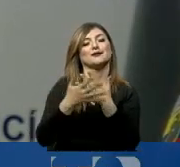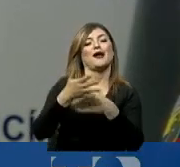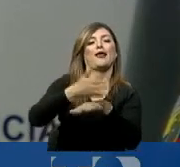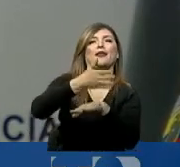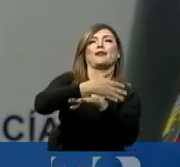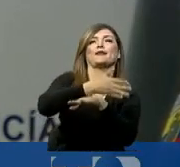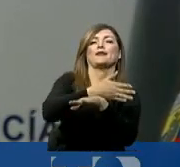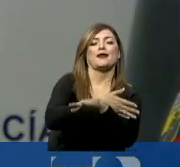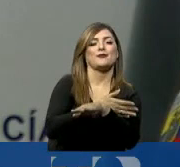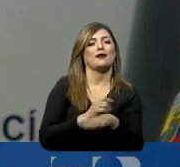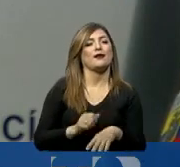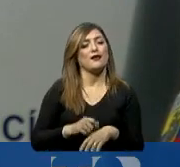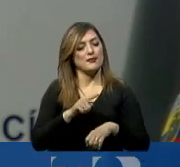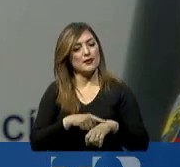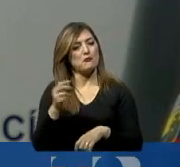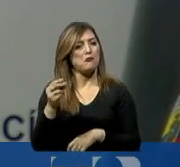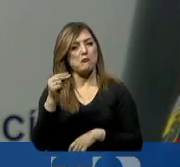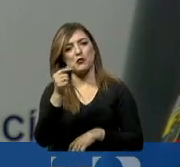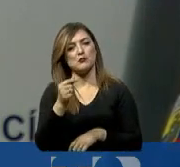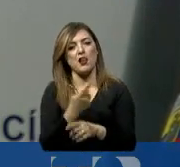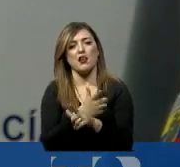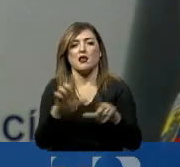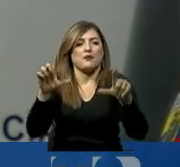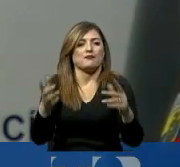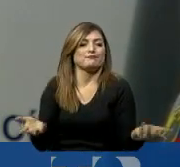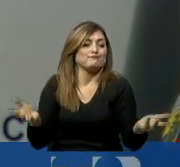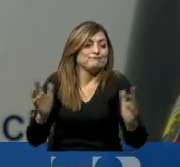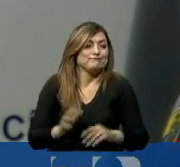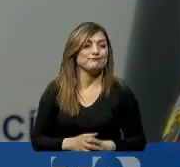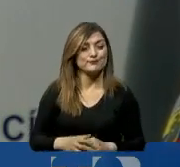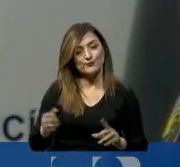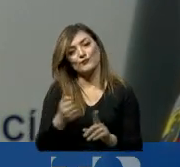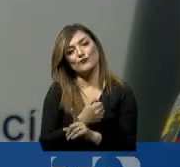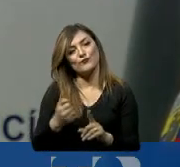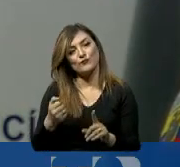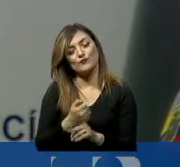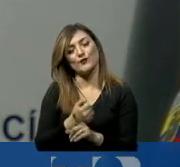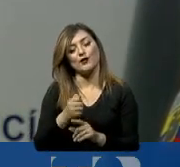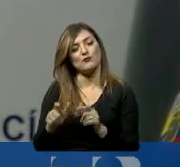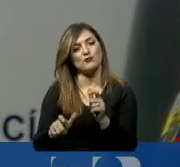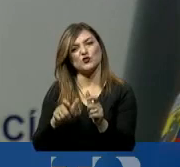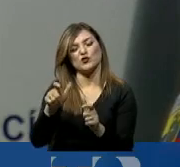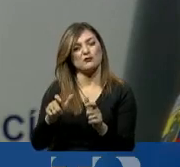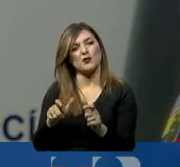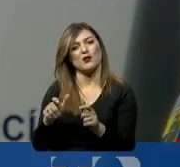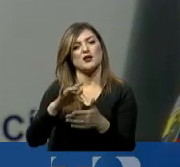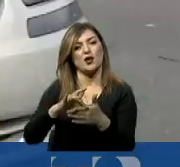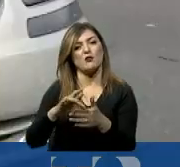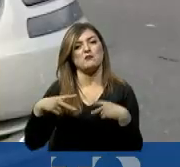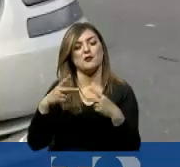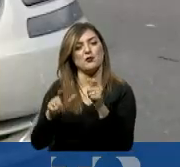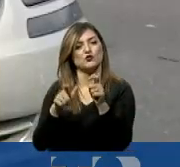antecedentes y que luego de corto tiempo vuelve a estar en las calles violentando la libertad y la vida de los